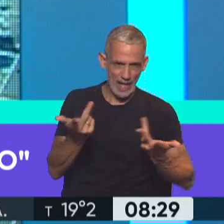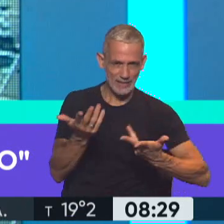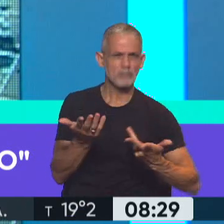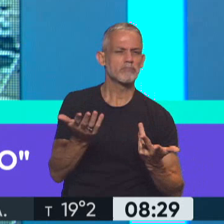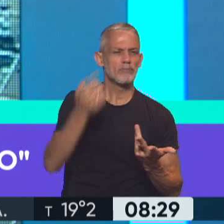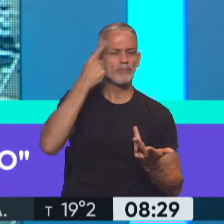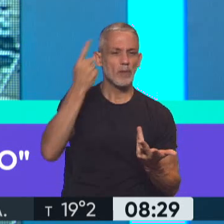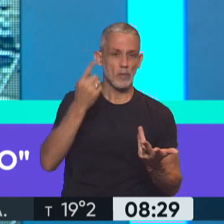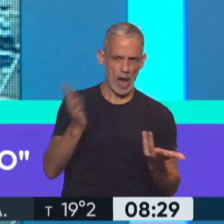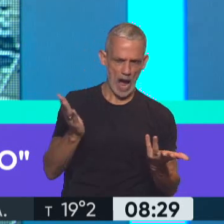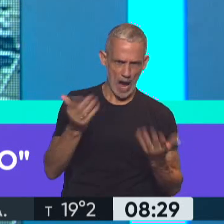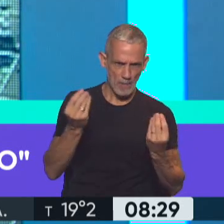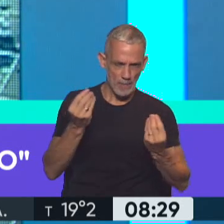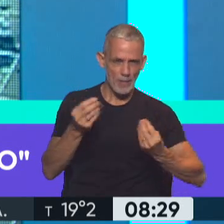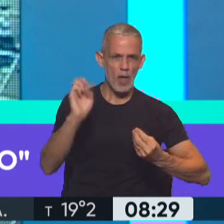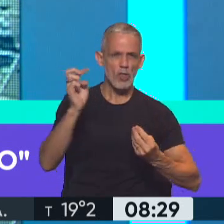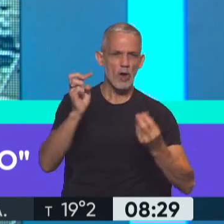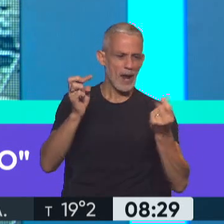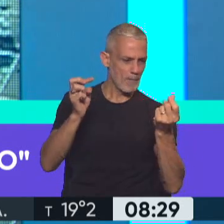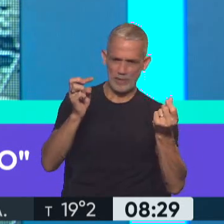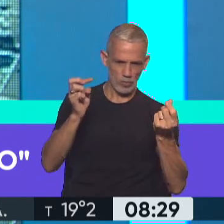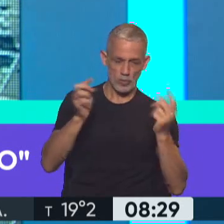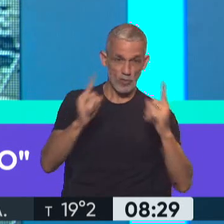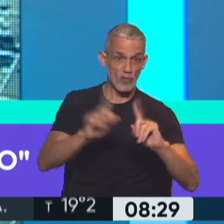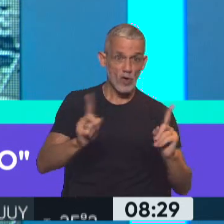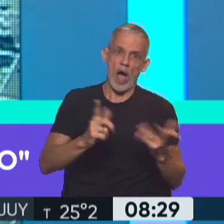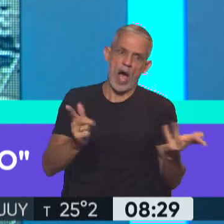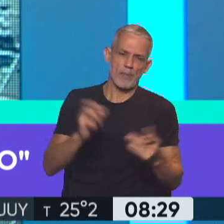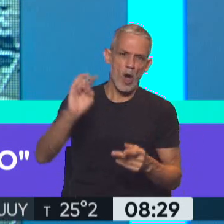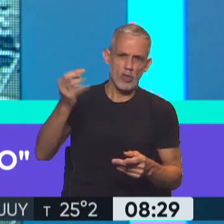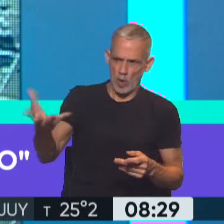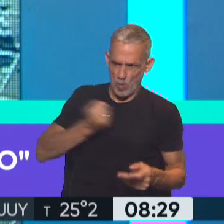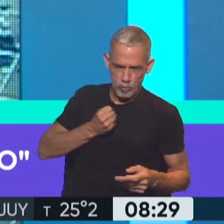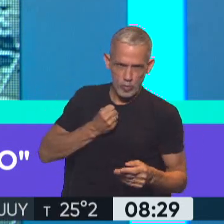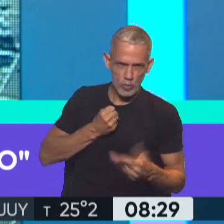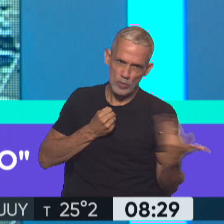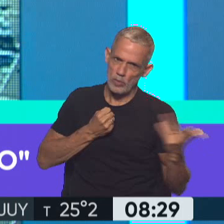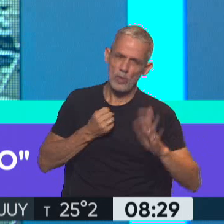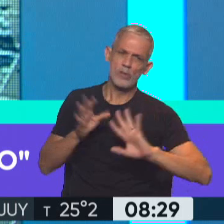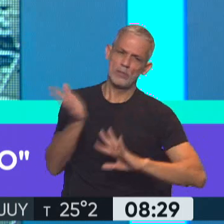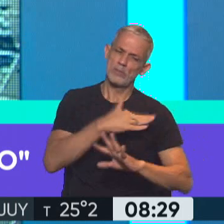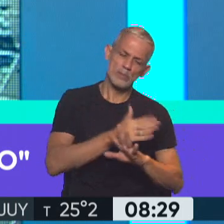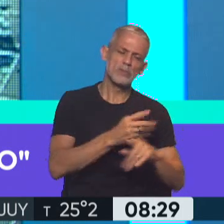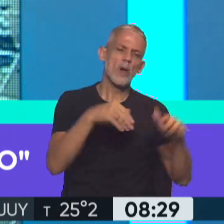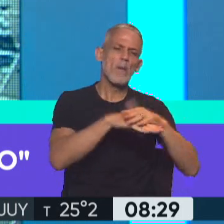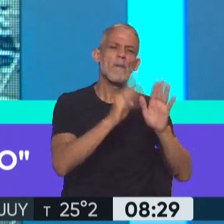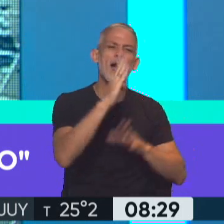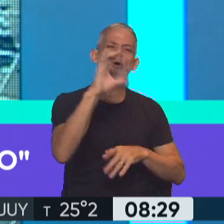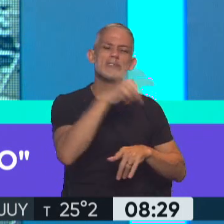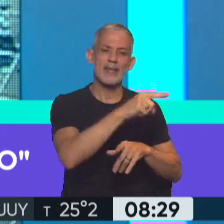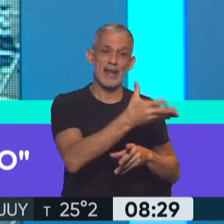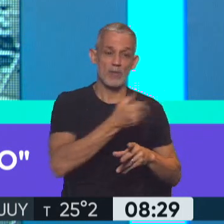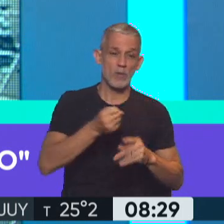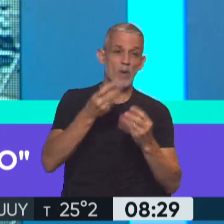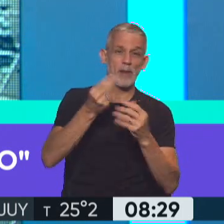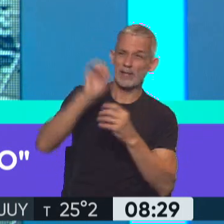especuladores, ¿qué veían? Decían, como la convertibilidad no puede continuar, ¿qué hacían? Sacaban sus depósitos de los bancos, los cambiaban por las reservas del Banco Central y fugaban